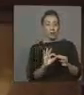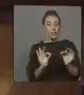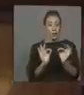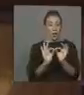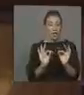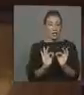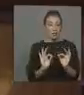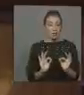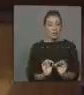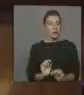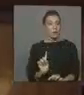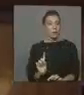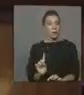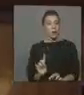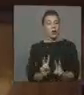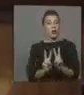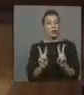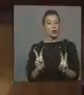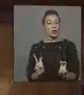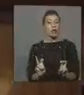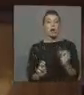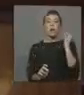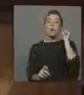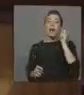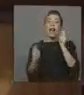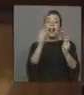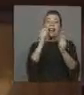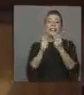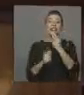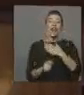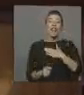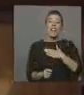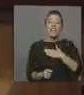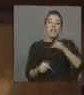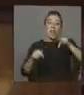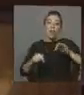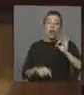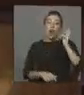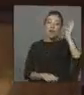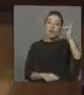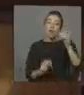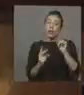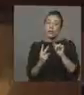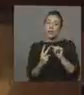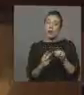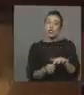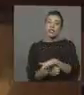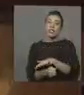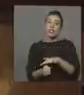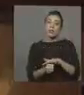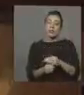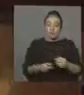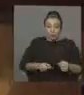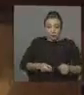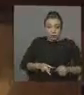específicas. La primera refería al caso en que la mujer se encuentra en riesgo vital presente o futuro. La segunda, a situaciones en que embrión o feto padezca